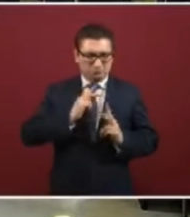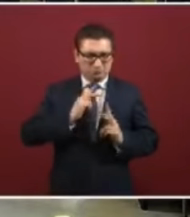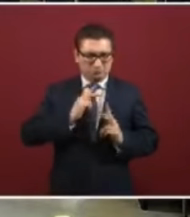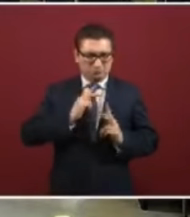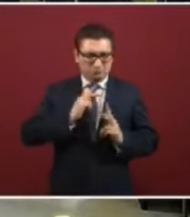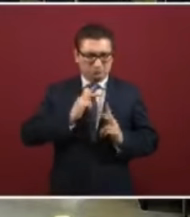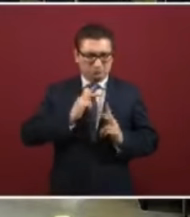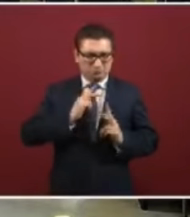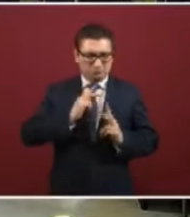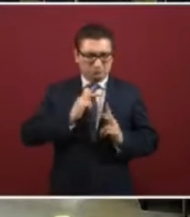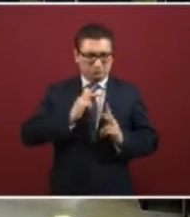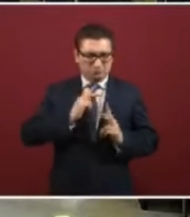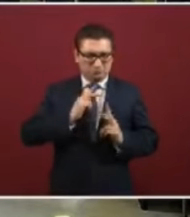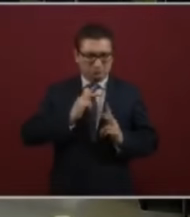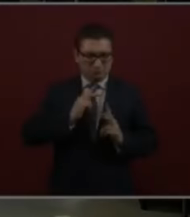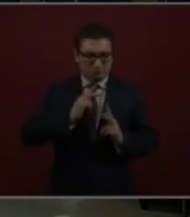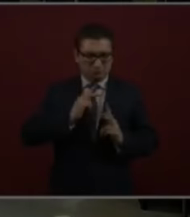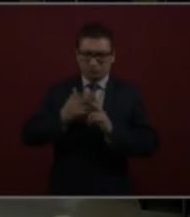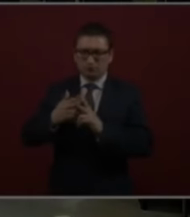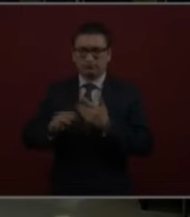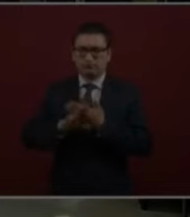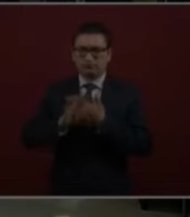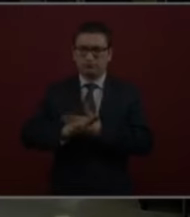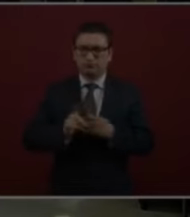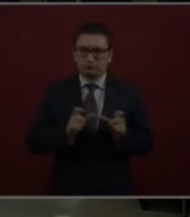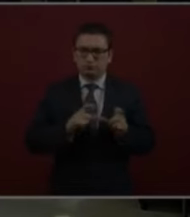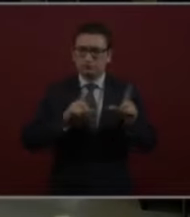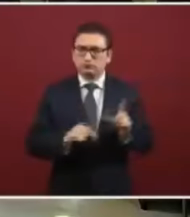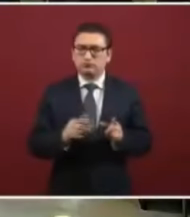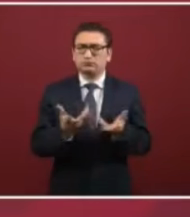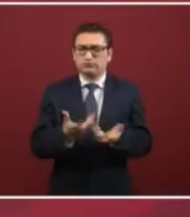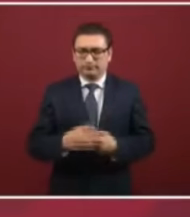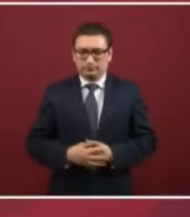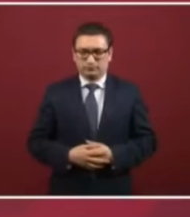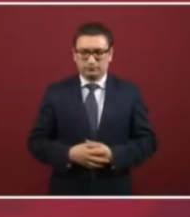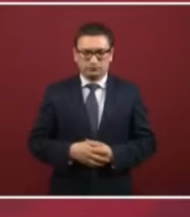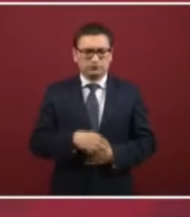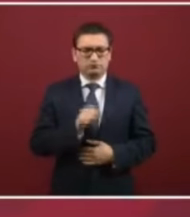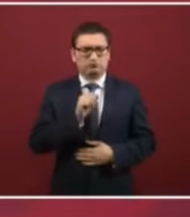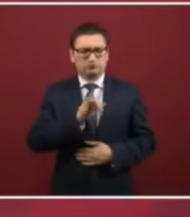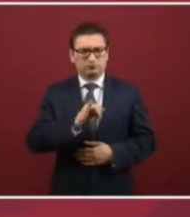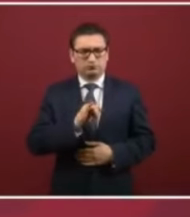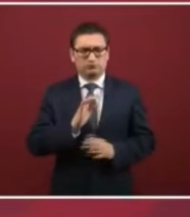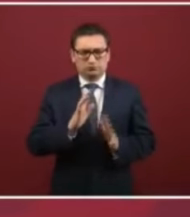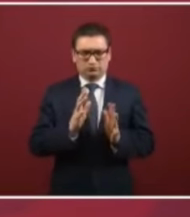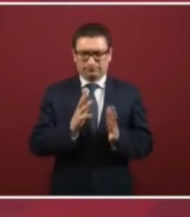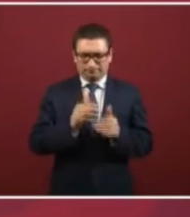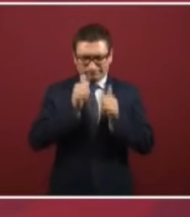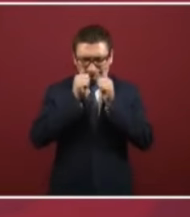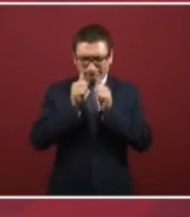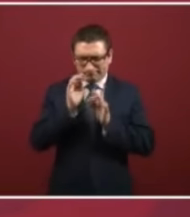por medio. Vamos a escuchar qué respondió. Se está atendiendo ya sin que